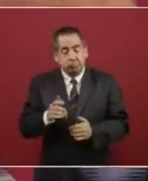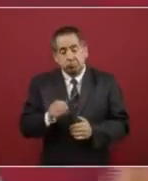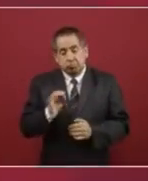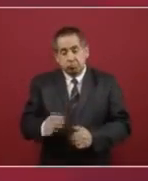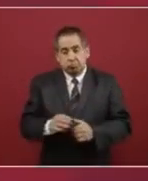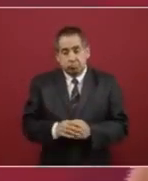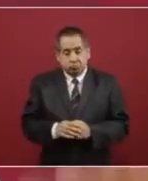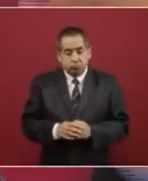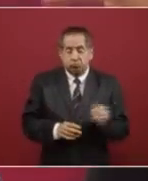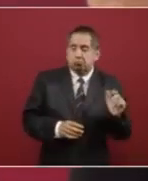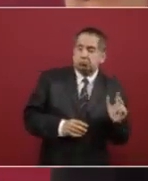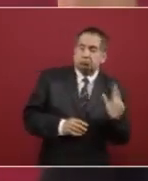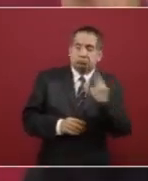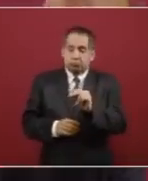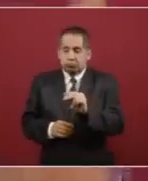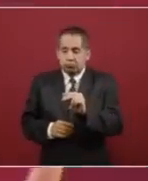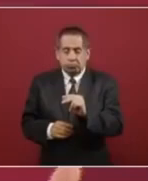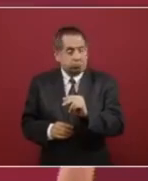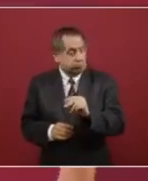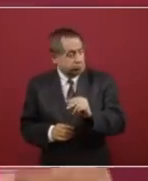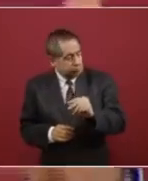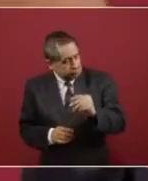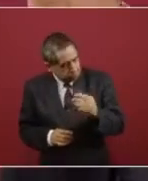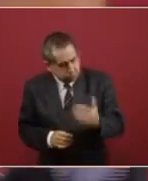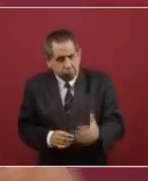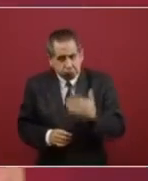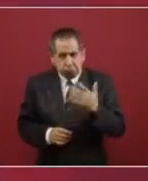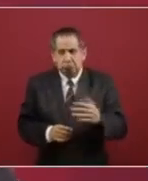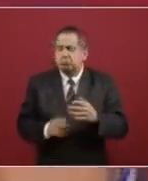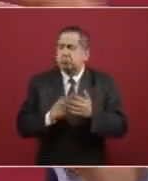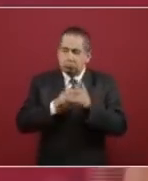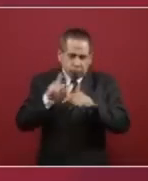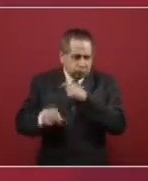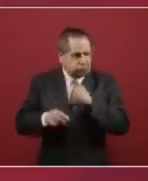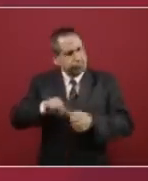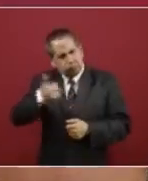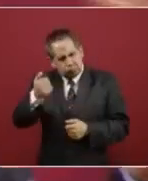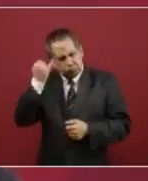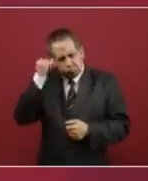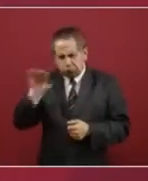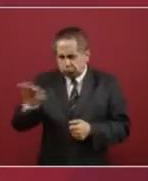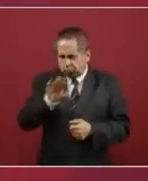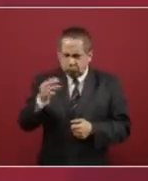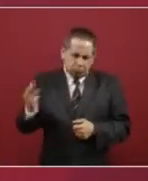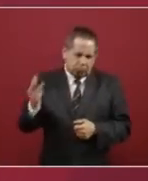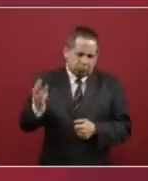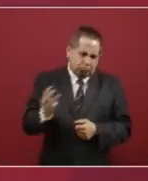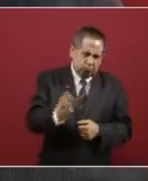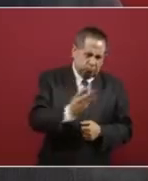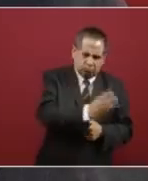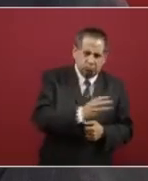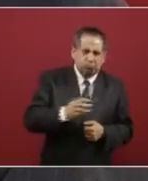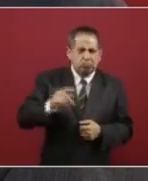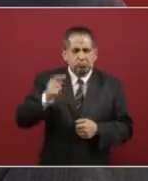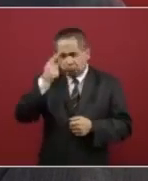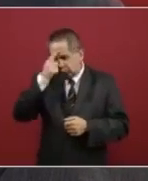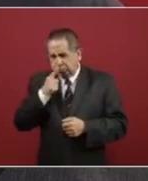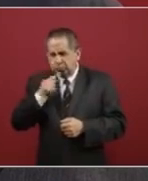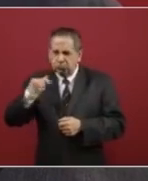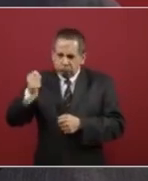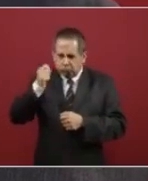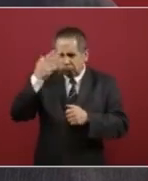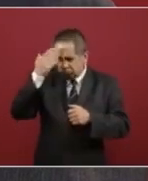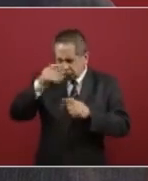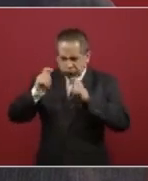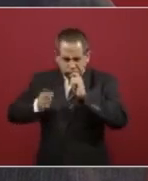se rechazan, ahí van otros, igual, con el mismo perfil, técnicos,